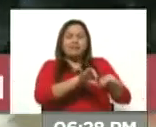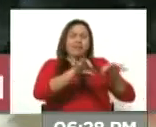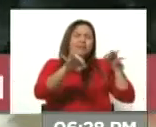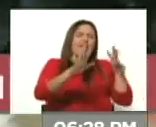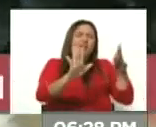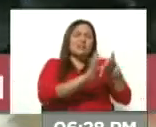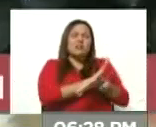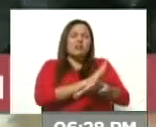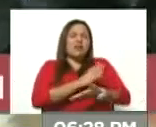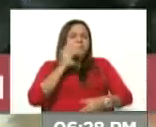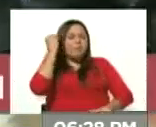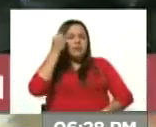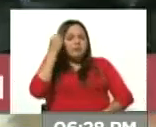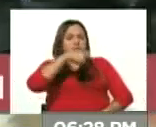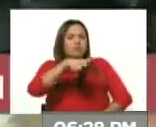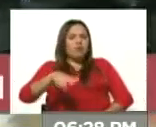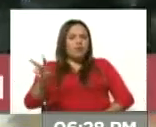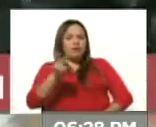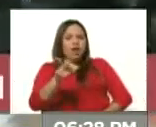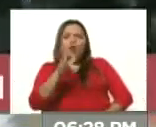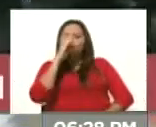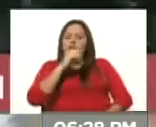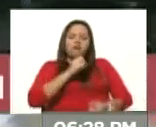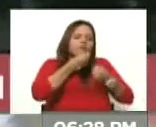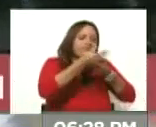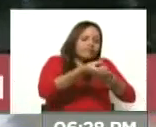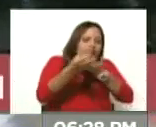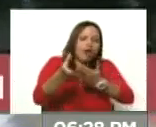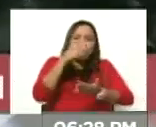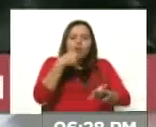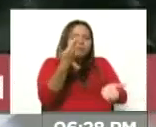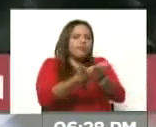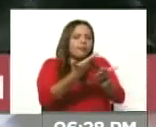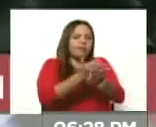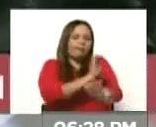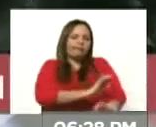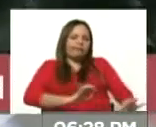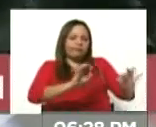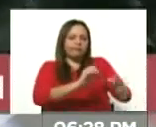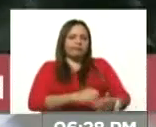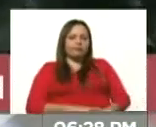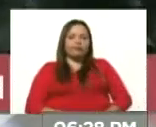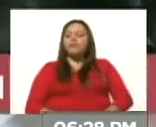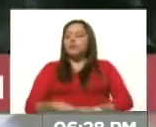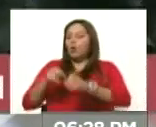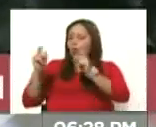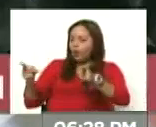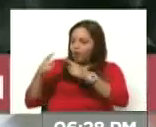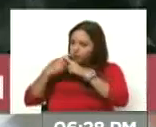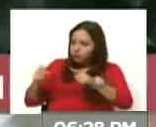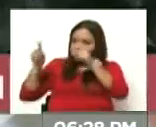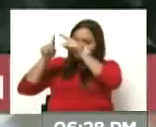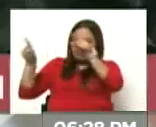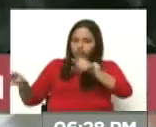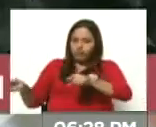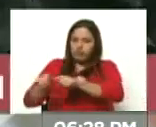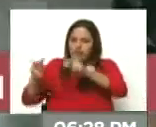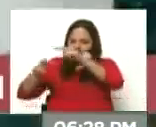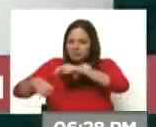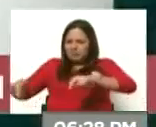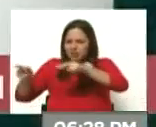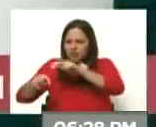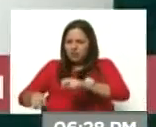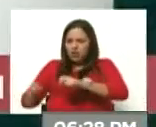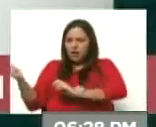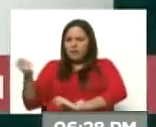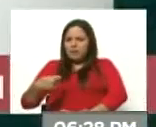de los venezolanos sin relatos sin discursos sin propuestas próxima lámina del estudio monitor país de internas es